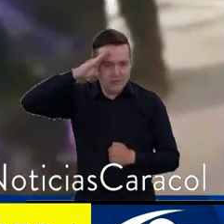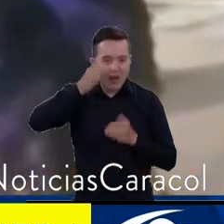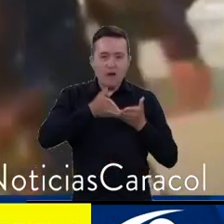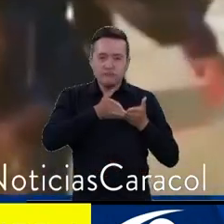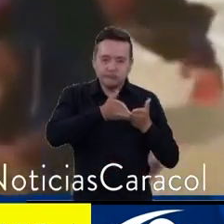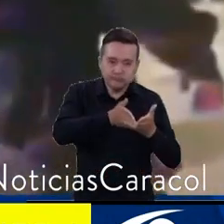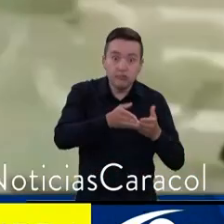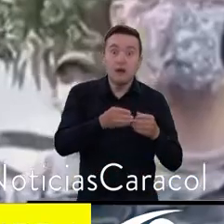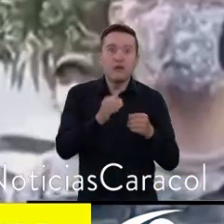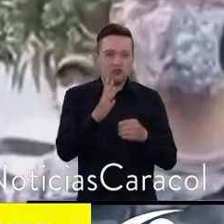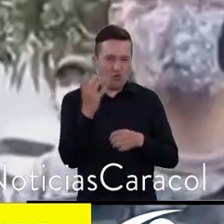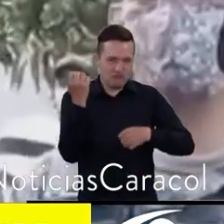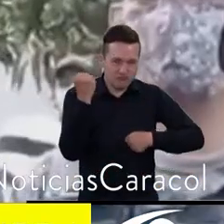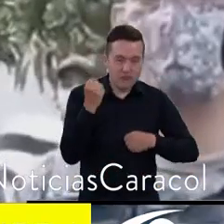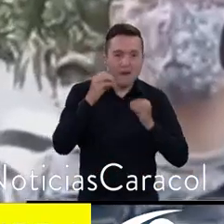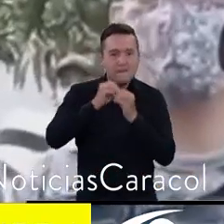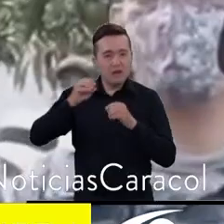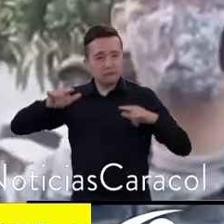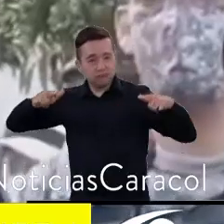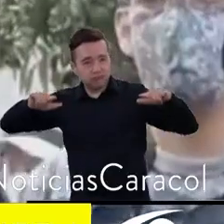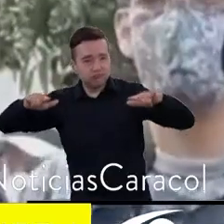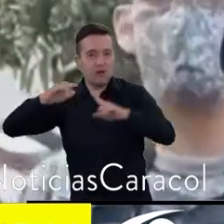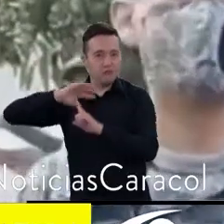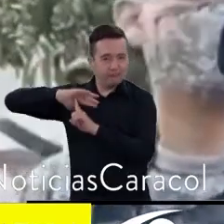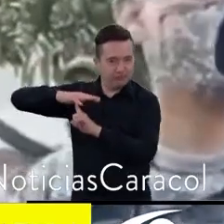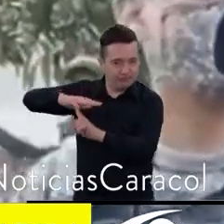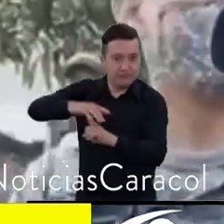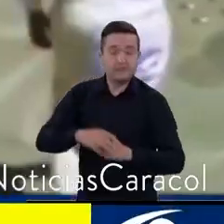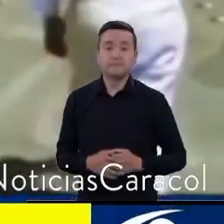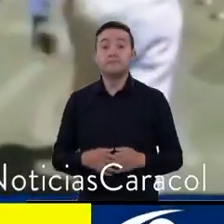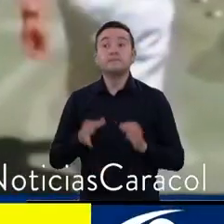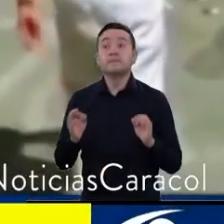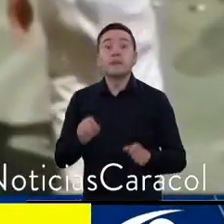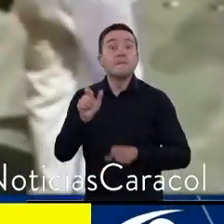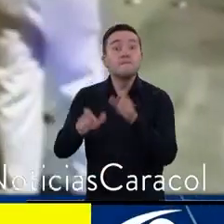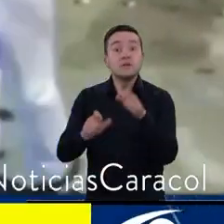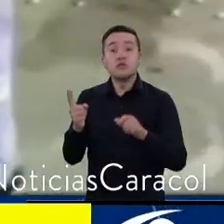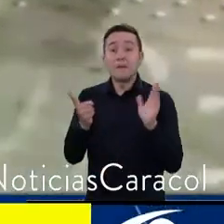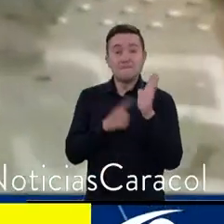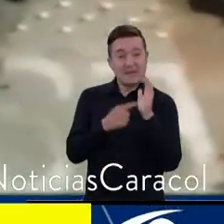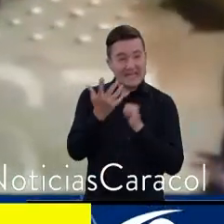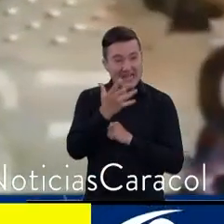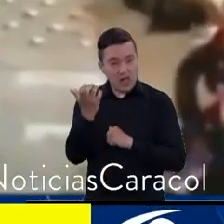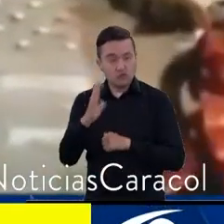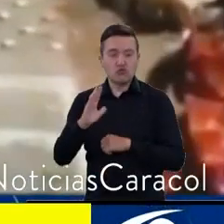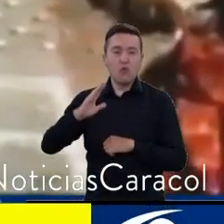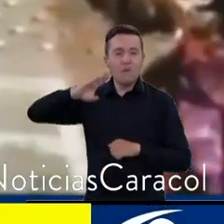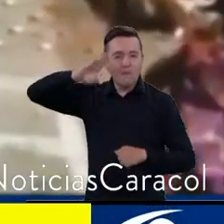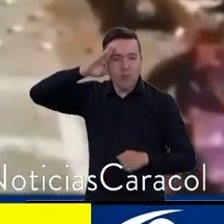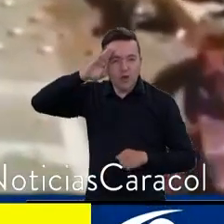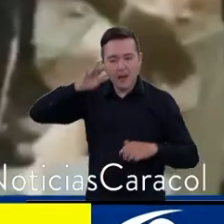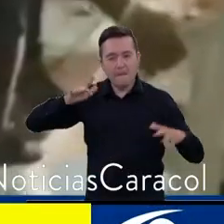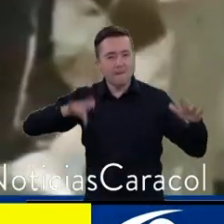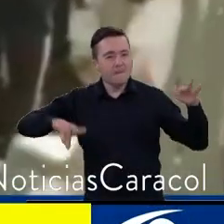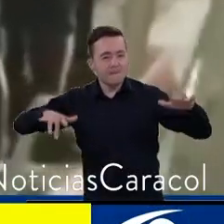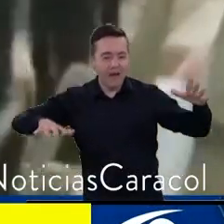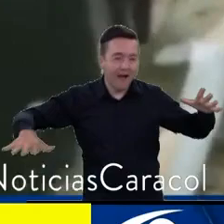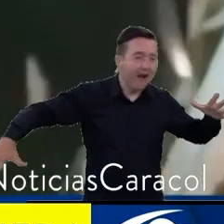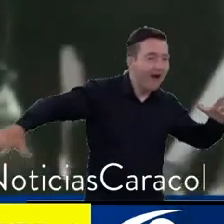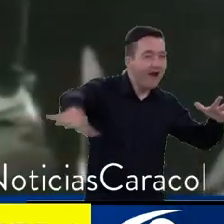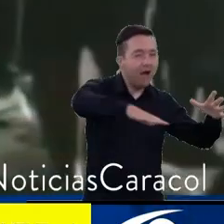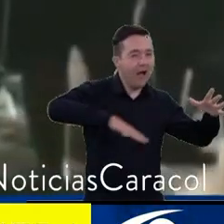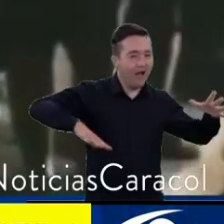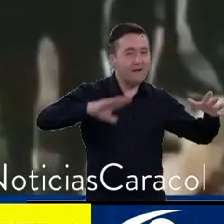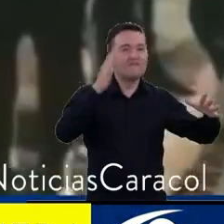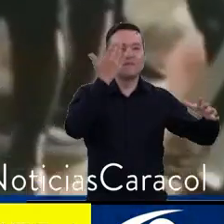Aérea. Más de 1.500 hombres y mujeres de la Policía Nacional, de la Policía Metropolitana de Barranquilla en las calles. Estamos con